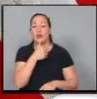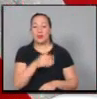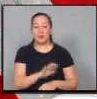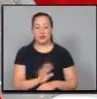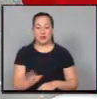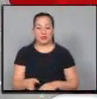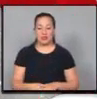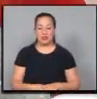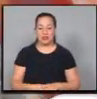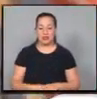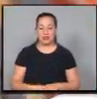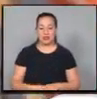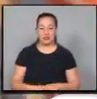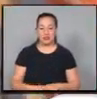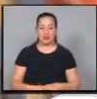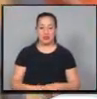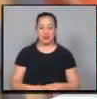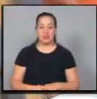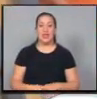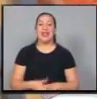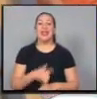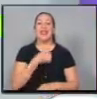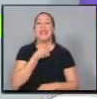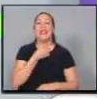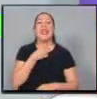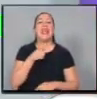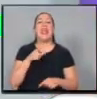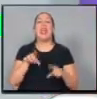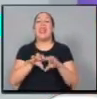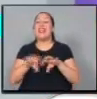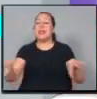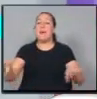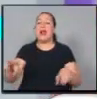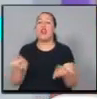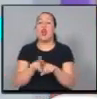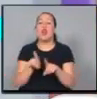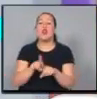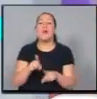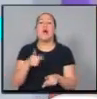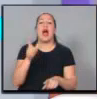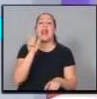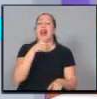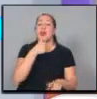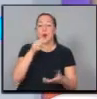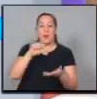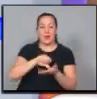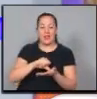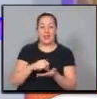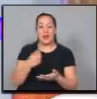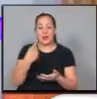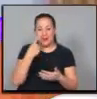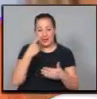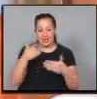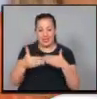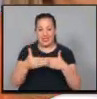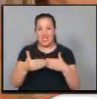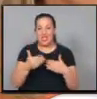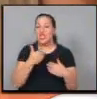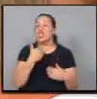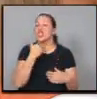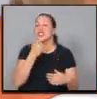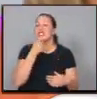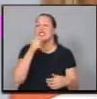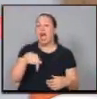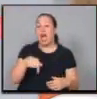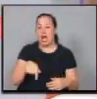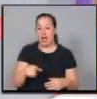separarse, como Barcelona. Es de Lanús. Que la anuncia un país. Claro, ¿vive en Lanús? ¿Vive cerca de tu casa? Vive cerca, no sé si el polaco, hoy. ¿No? No sé si hoy.